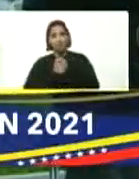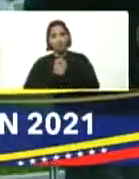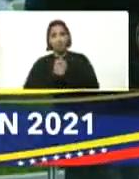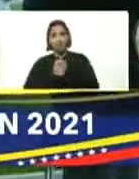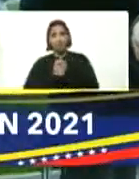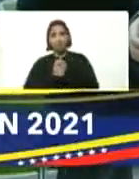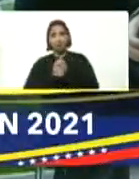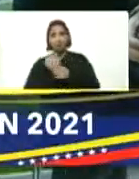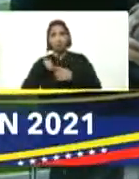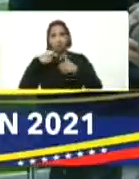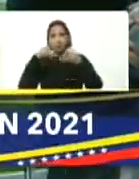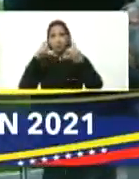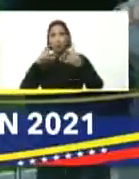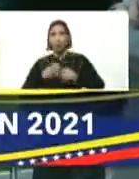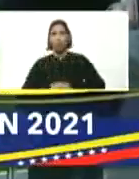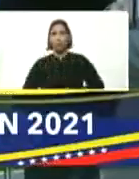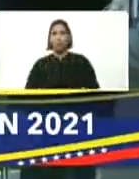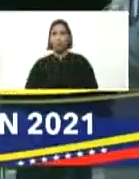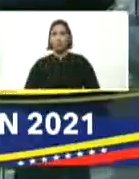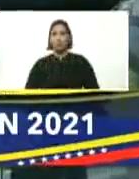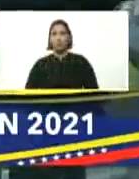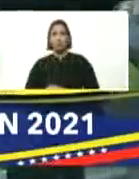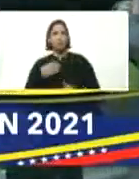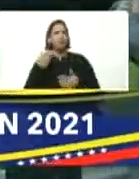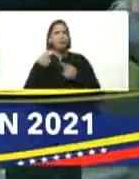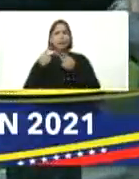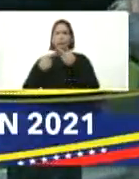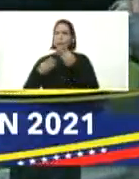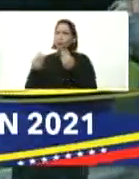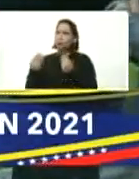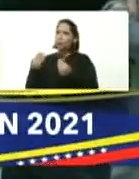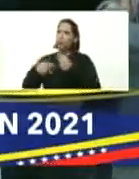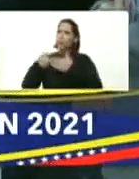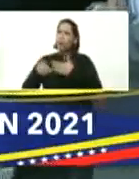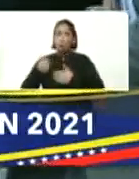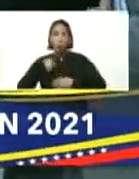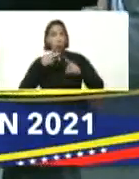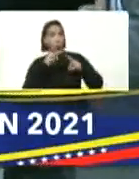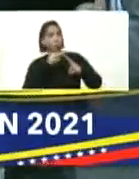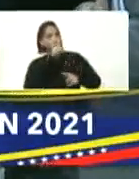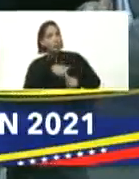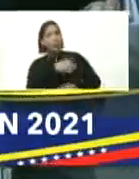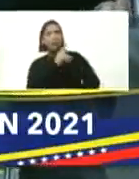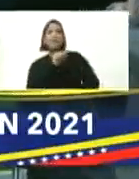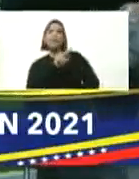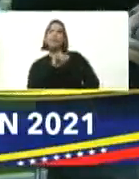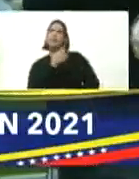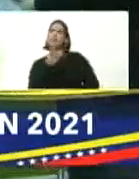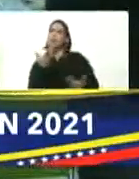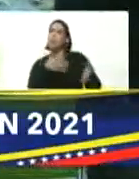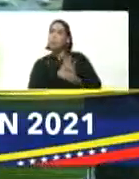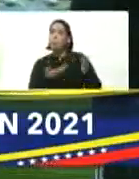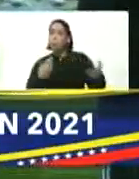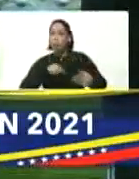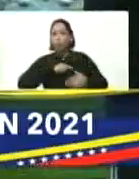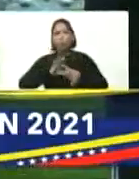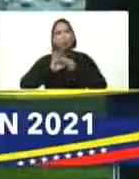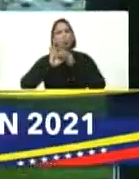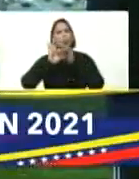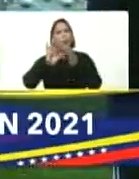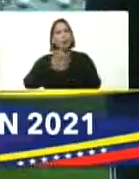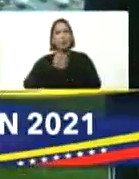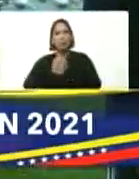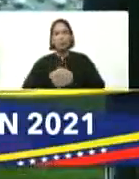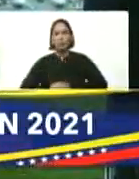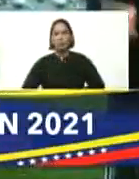su fotógrafo. ¿Te acuerdas? Nosotros nos presentó David Nieves. Yo conocía a Fraso por David Nieves. Por David Nieves. Cuando nos hicimos amigos por David Nieves.